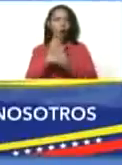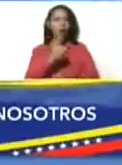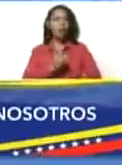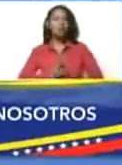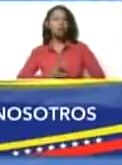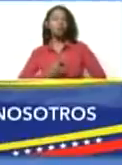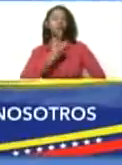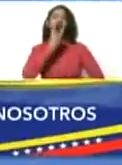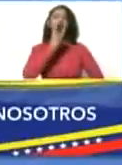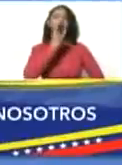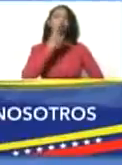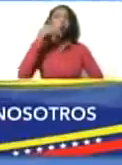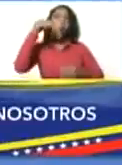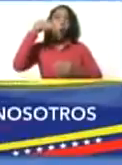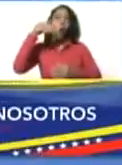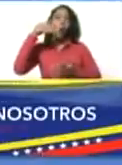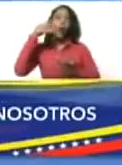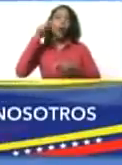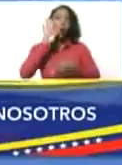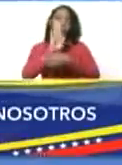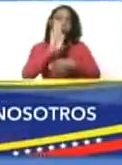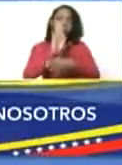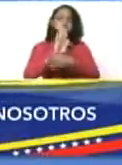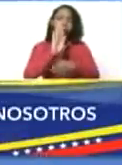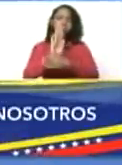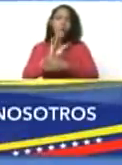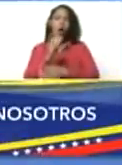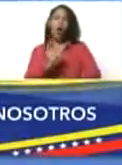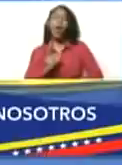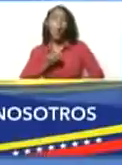cultivar el orgullo nacional